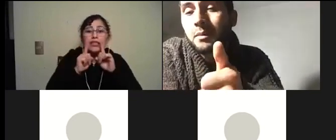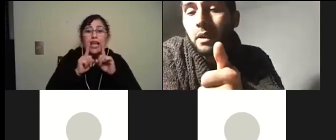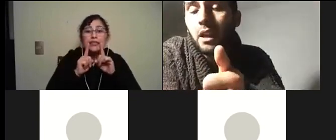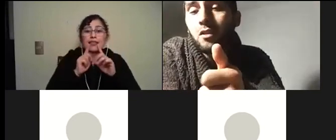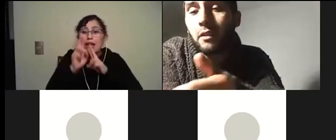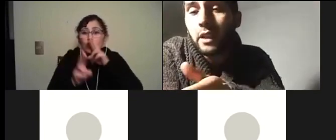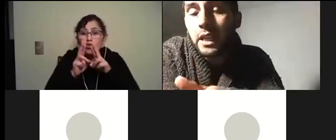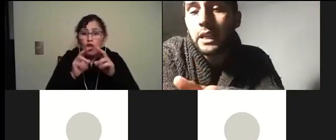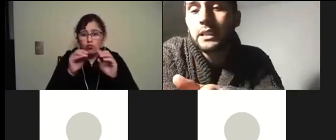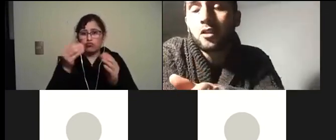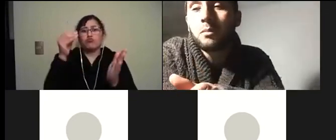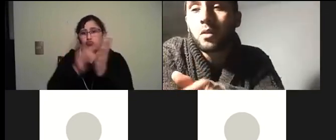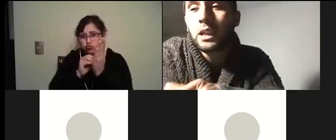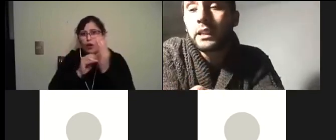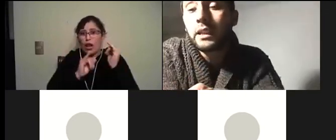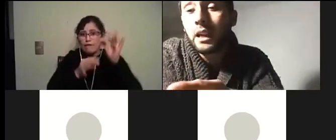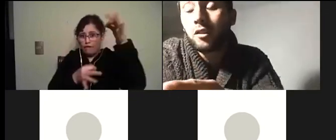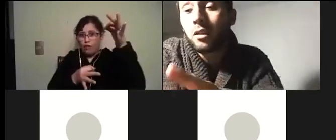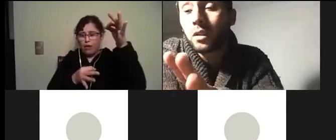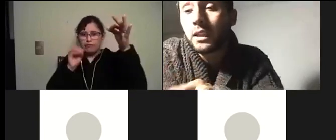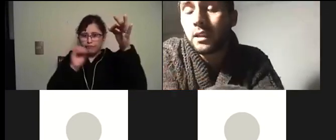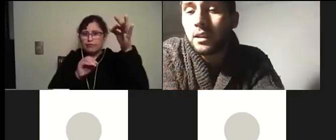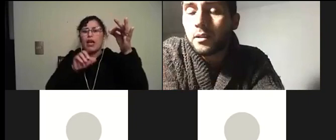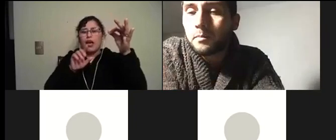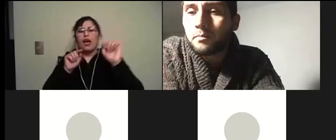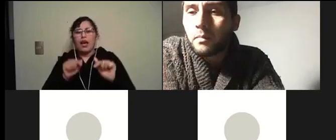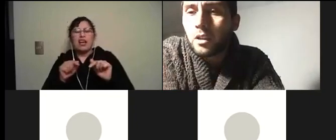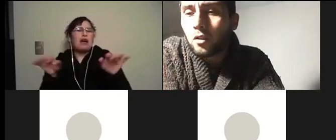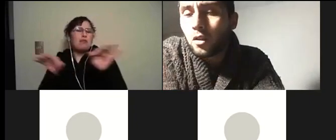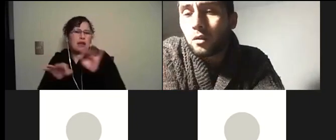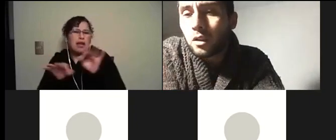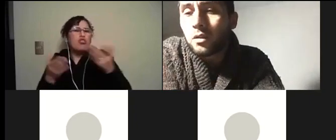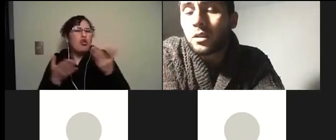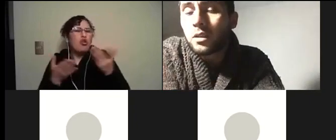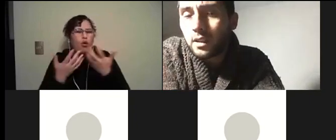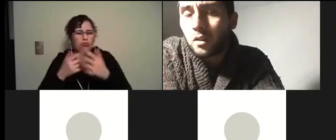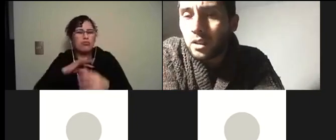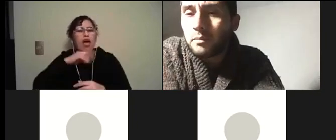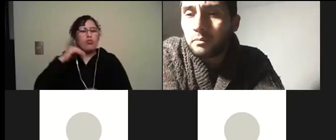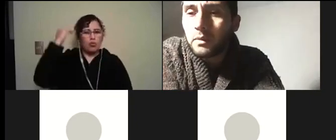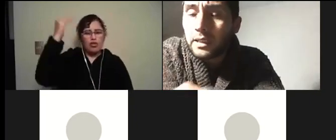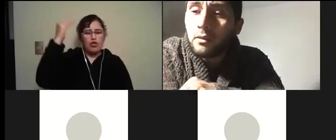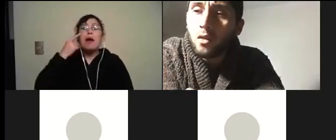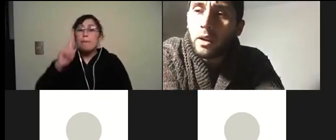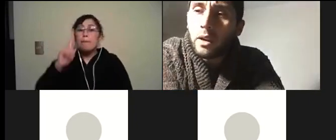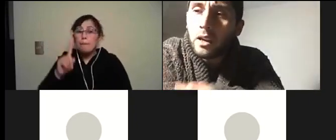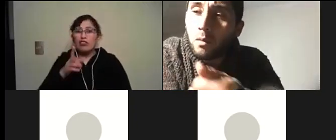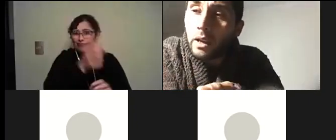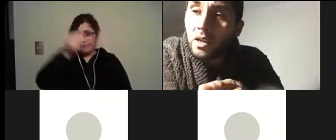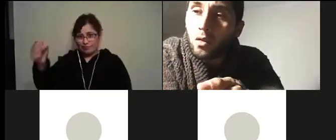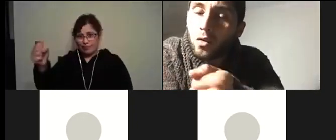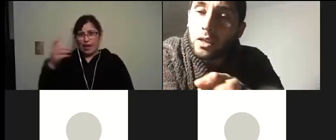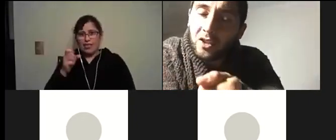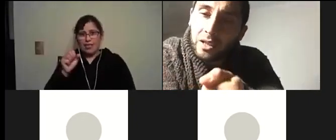de desempeño, de ABDs, que son importantes, de hábitos, de rutina, Claro, y todo lo que usted considere. Pero sí, hace el informe y lo